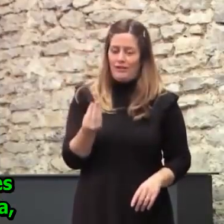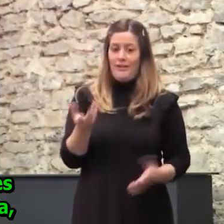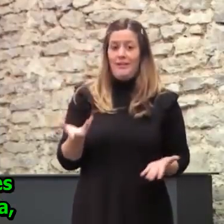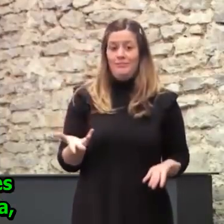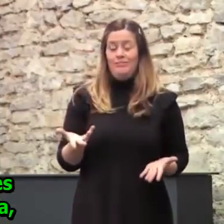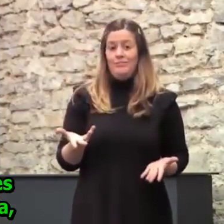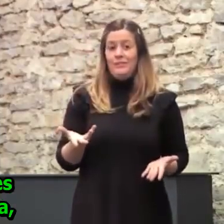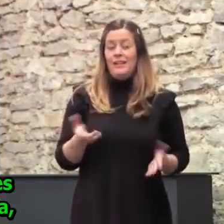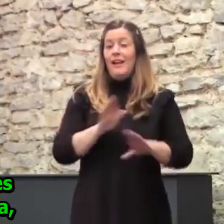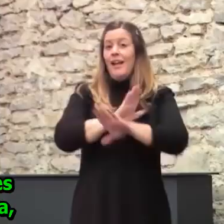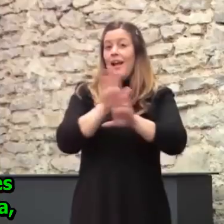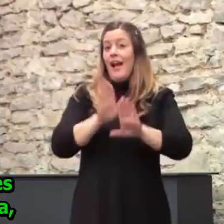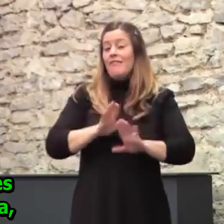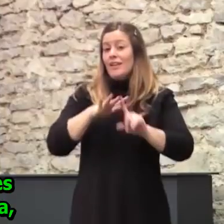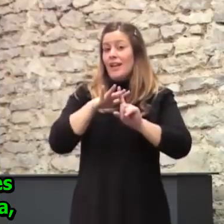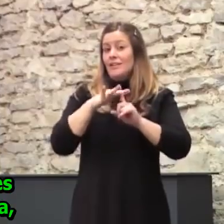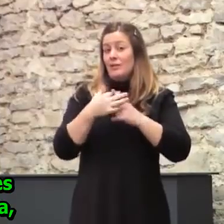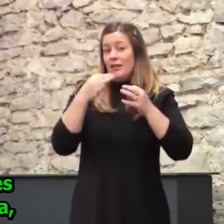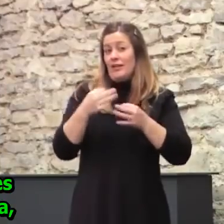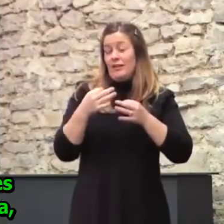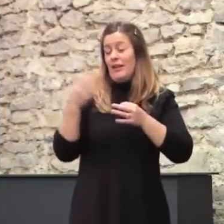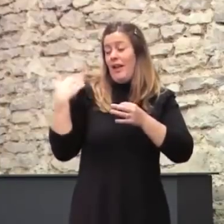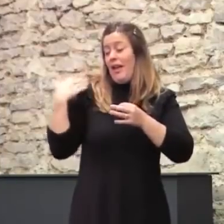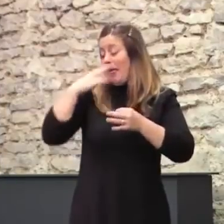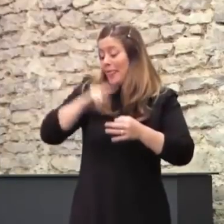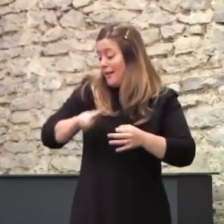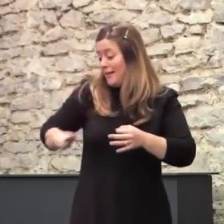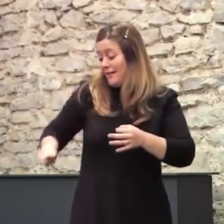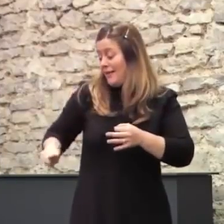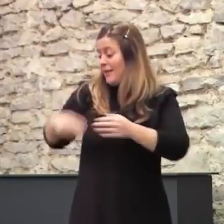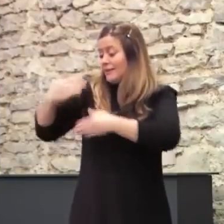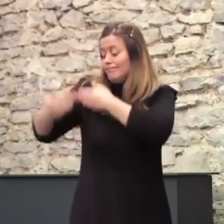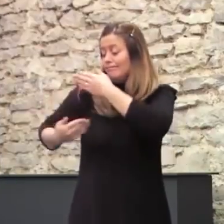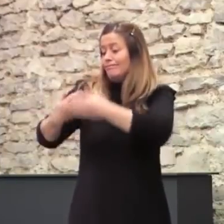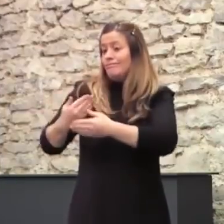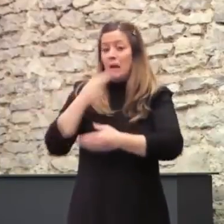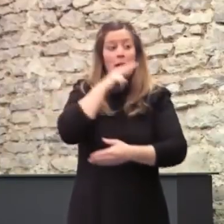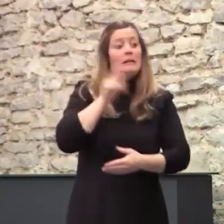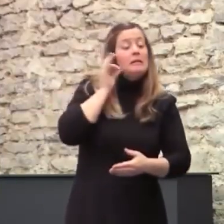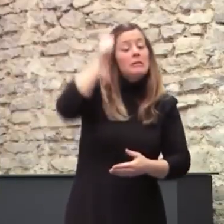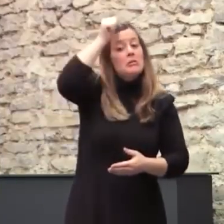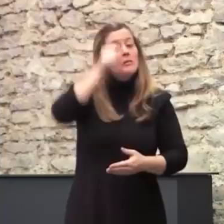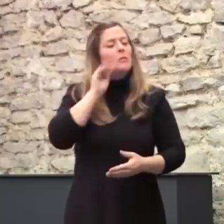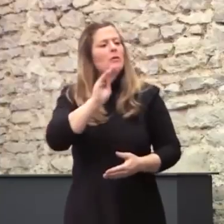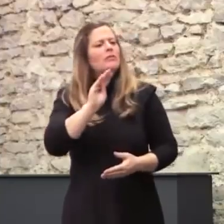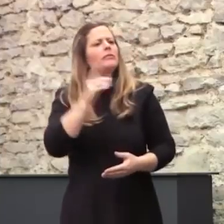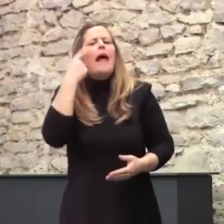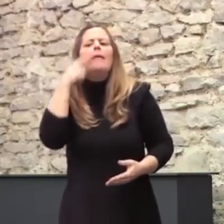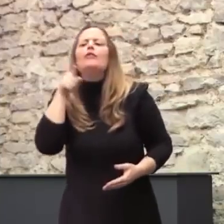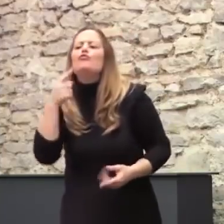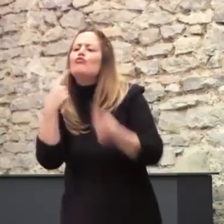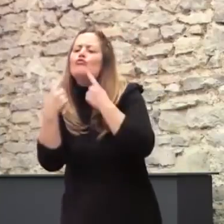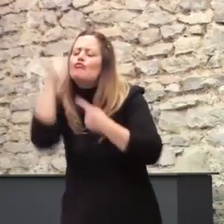este condicionamiento realmente es algo que nos viene desde la infancia, ¿no? Cuando a los niños y a las niñas les preguntamos, ¿y qué? ¿Tienes novio